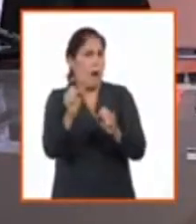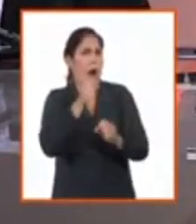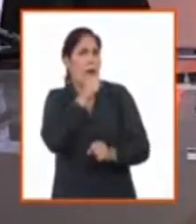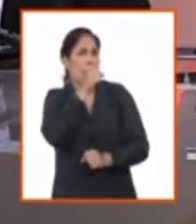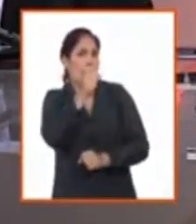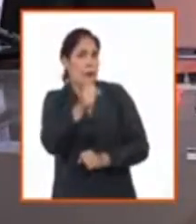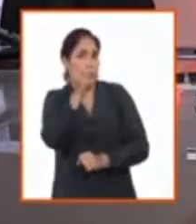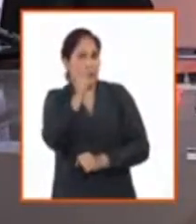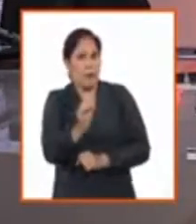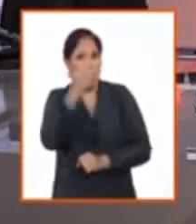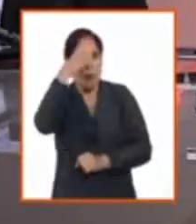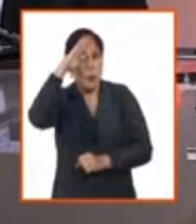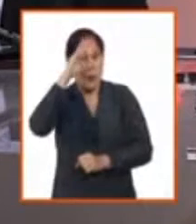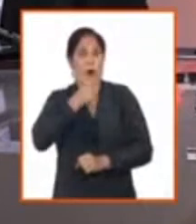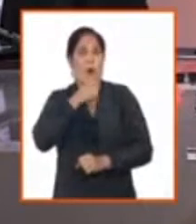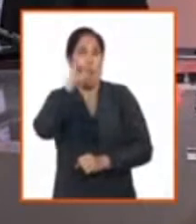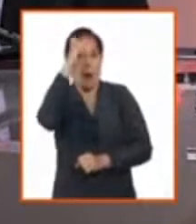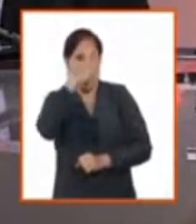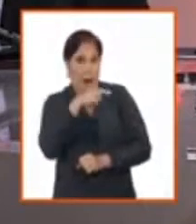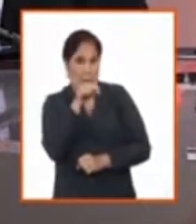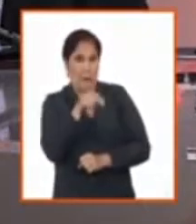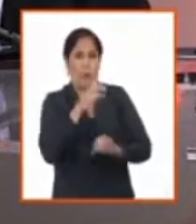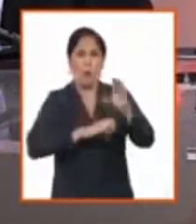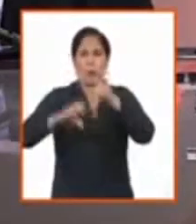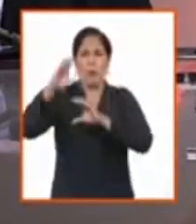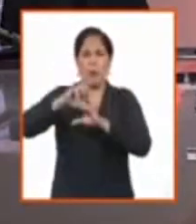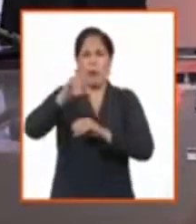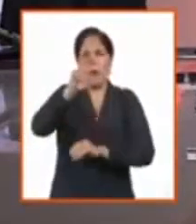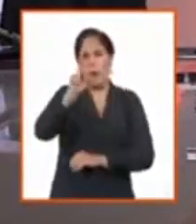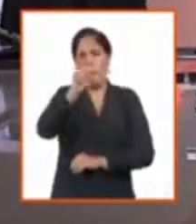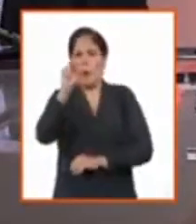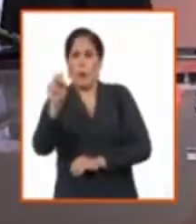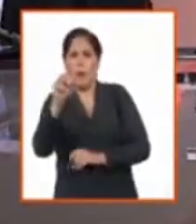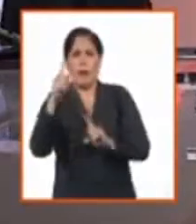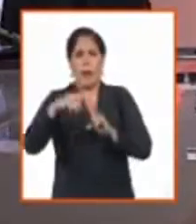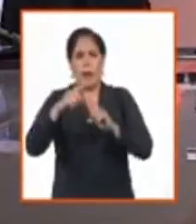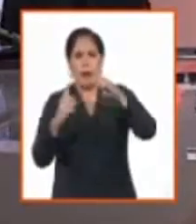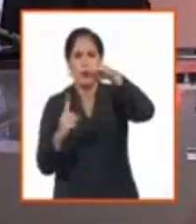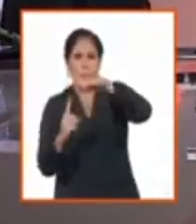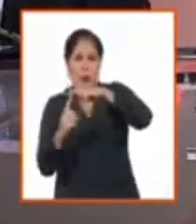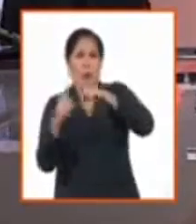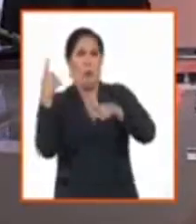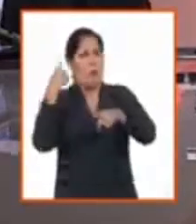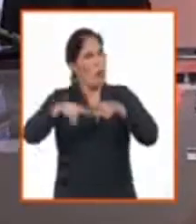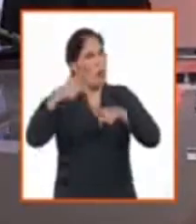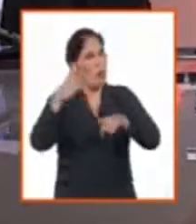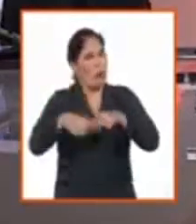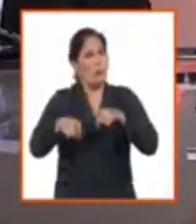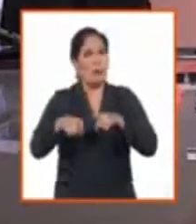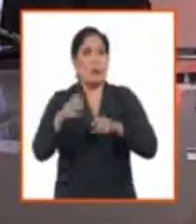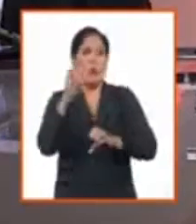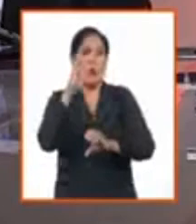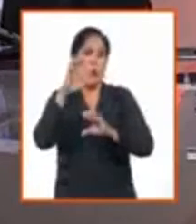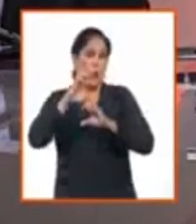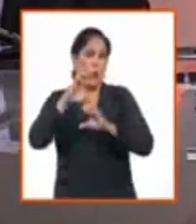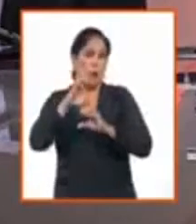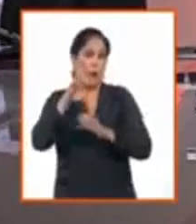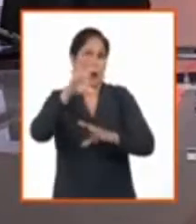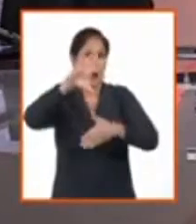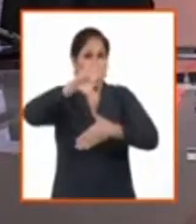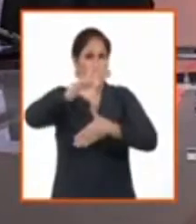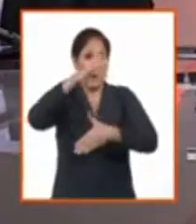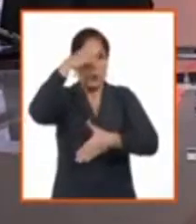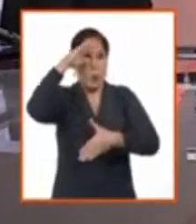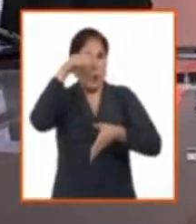exclusión de cuba de la oea después la cumbre de 2009 en trinidad y tobago con la exclusión de cuba de las de las cumbres de las américas en la que